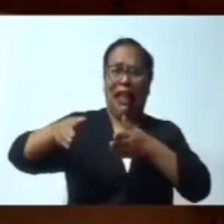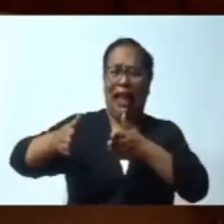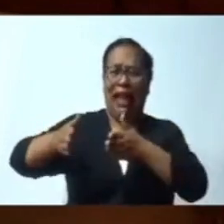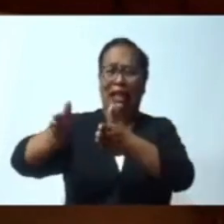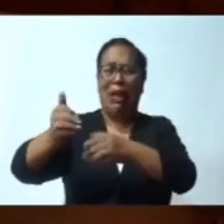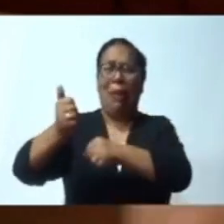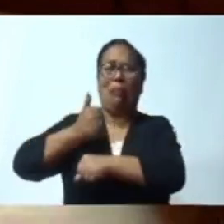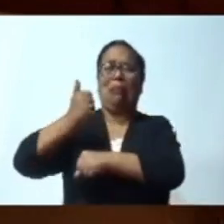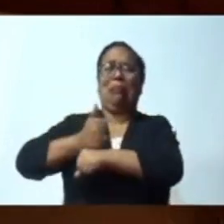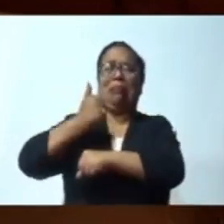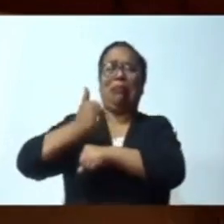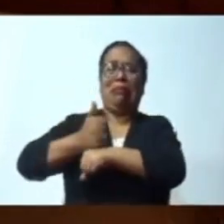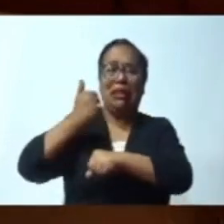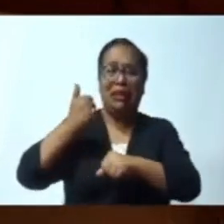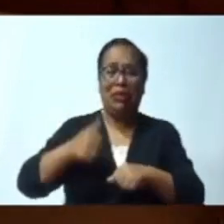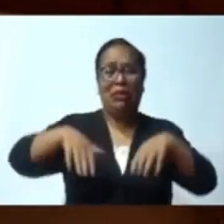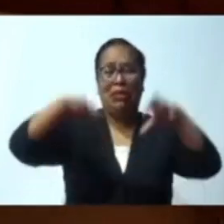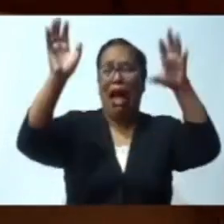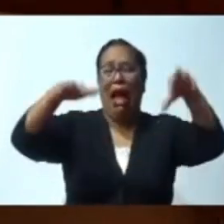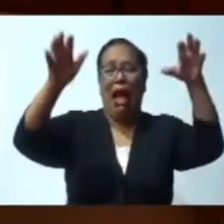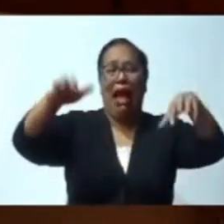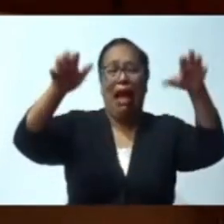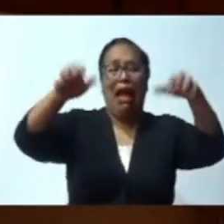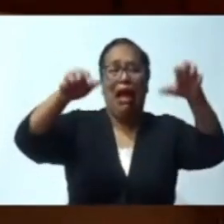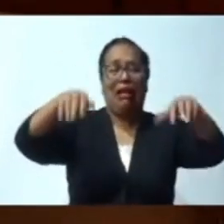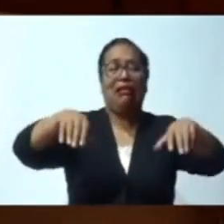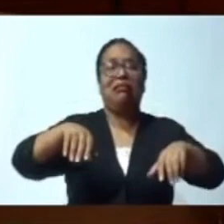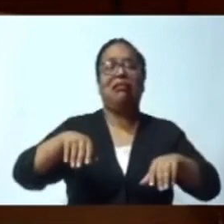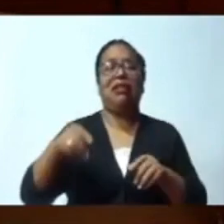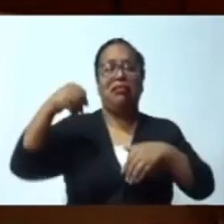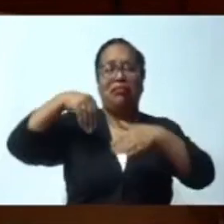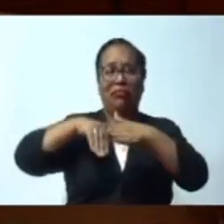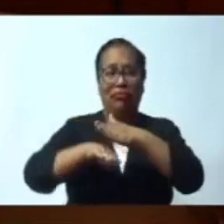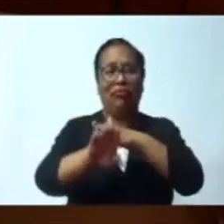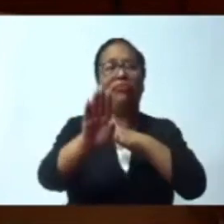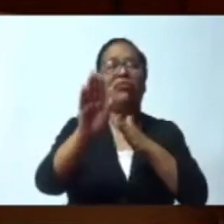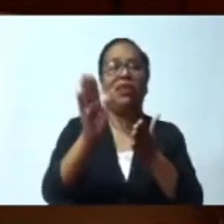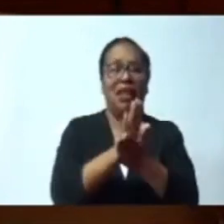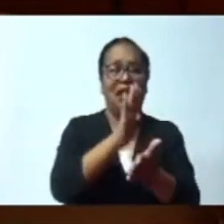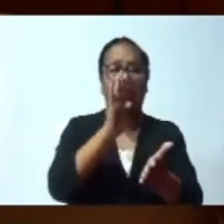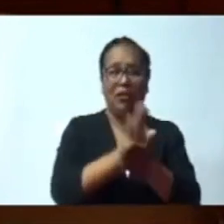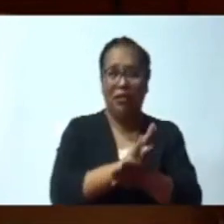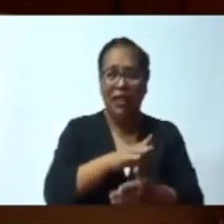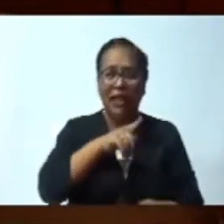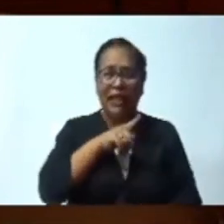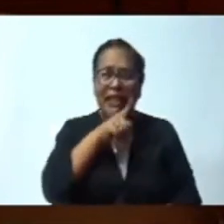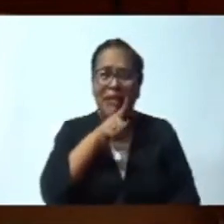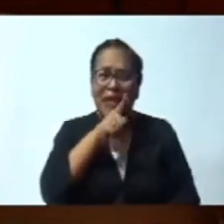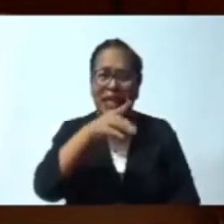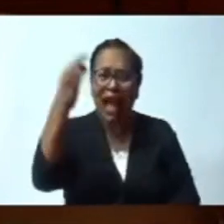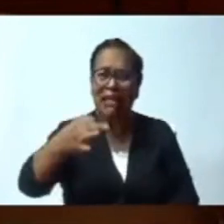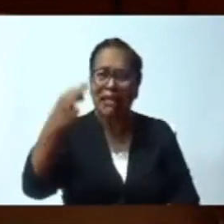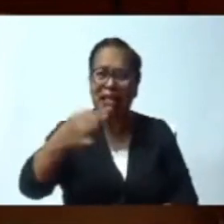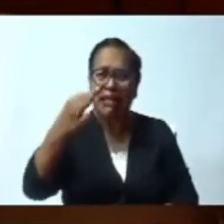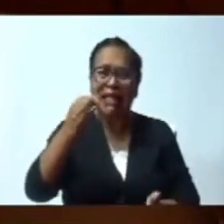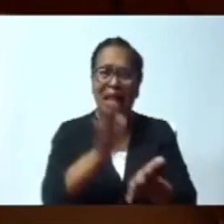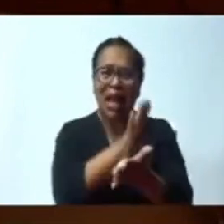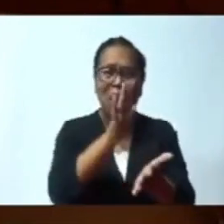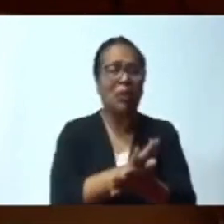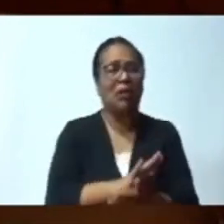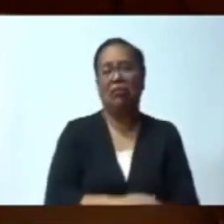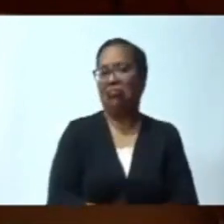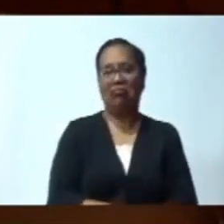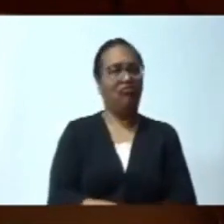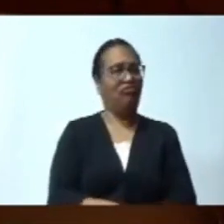y generalmente bajo la lluvia para poder ir a una escuela, que ni siquiera es una escuela de verdad, sino una